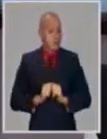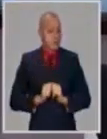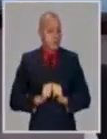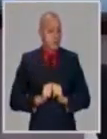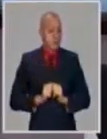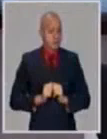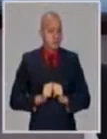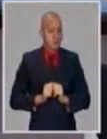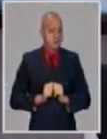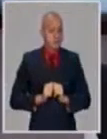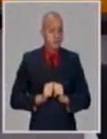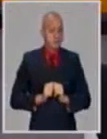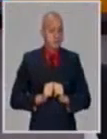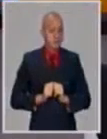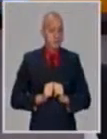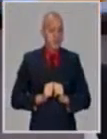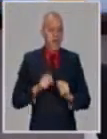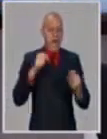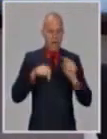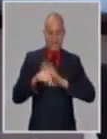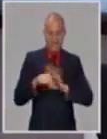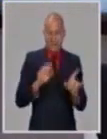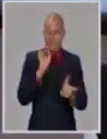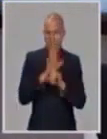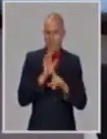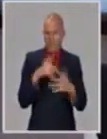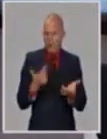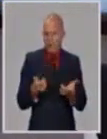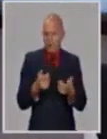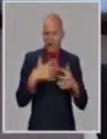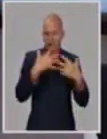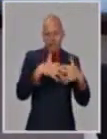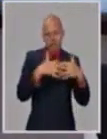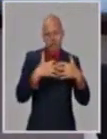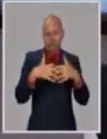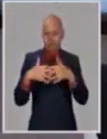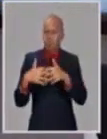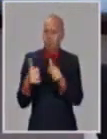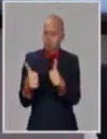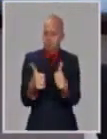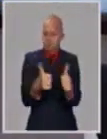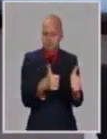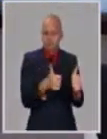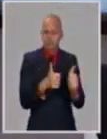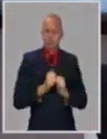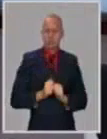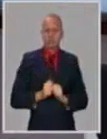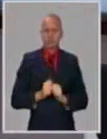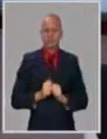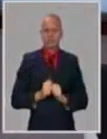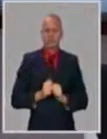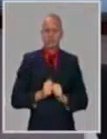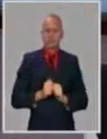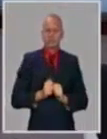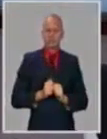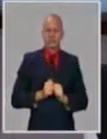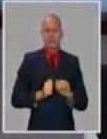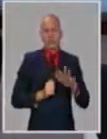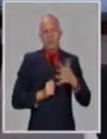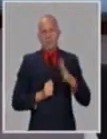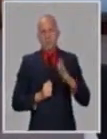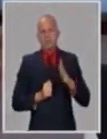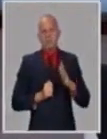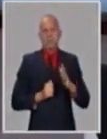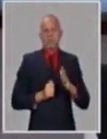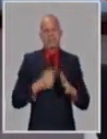En este caso de la producción de lo que es el antígeno, marcha bien. Estamos llevando a por encima de los 2.000 litros